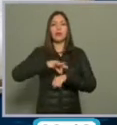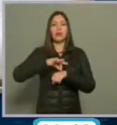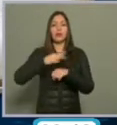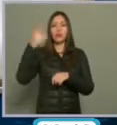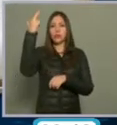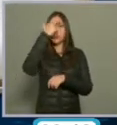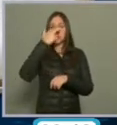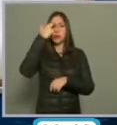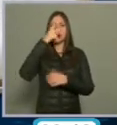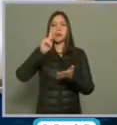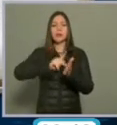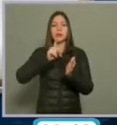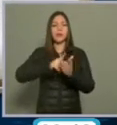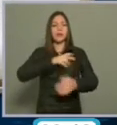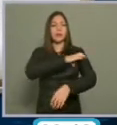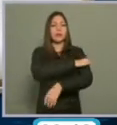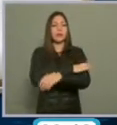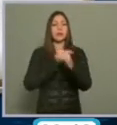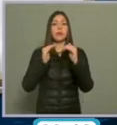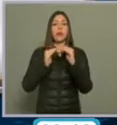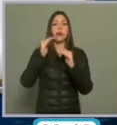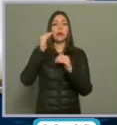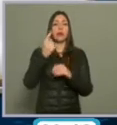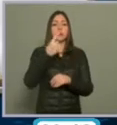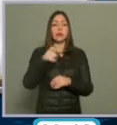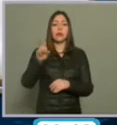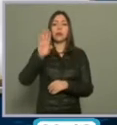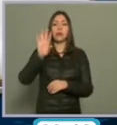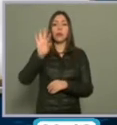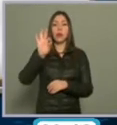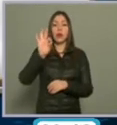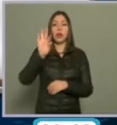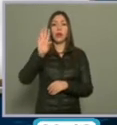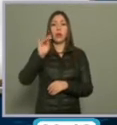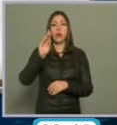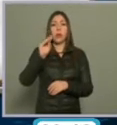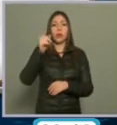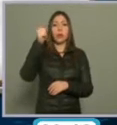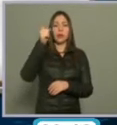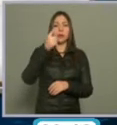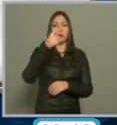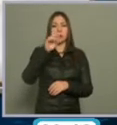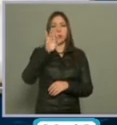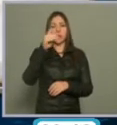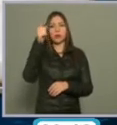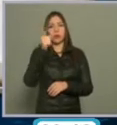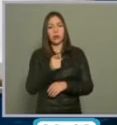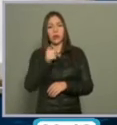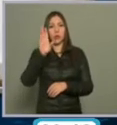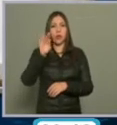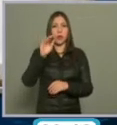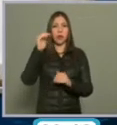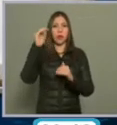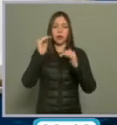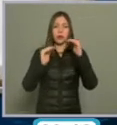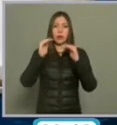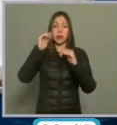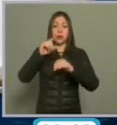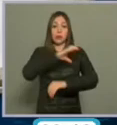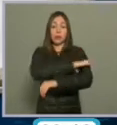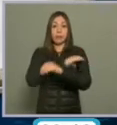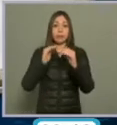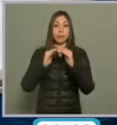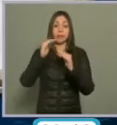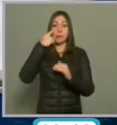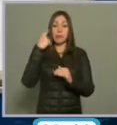140-90. Sí. Entonces, las cifras de presión arterial siempre se habla de cuánto tienes de presión, ¿no? Pues, y se dan 2 cifras, ¿no? Una cifra, la primera y